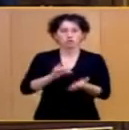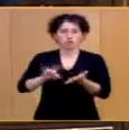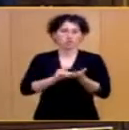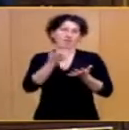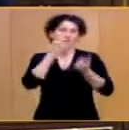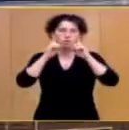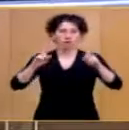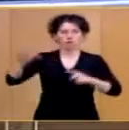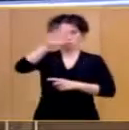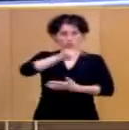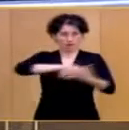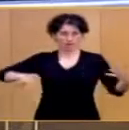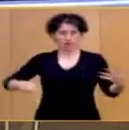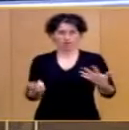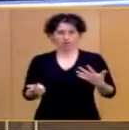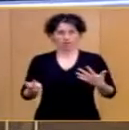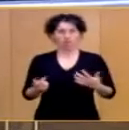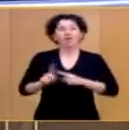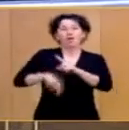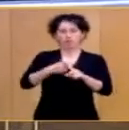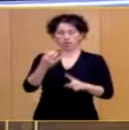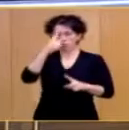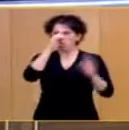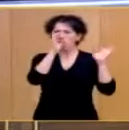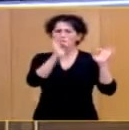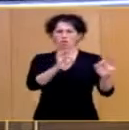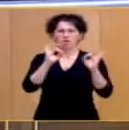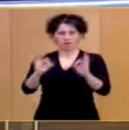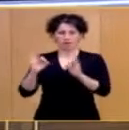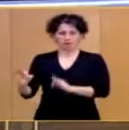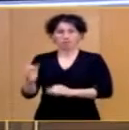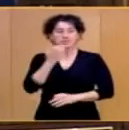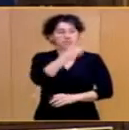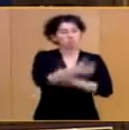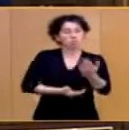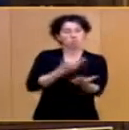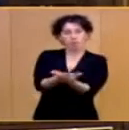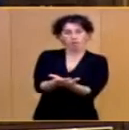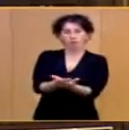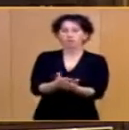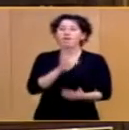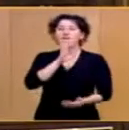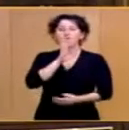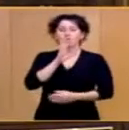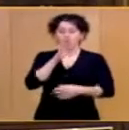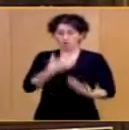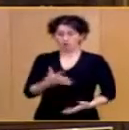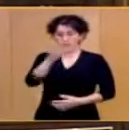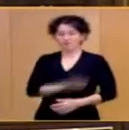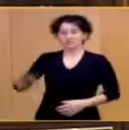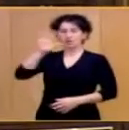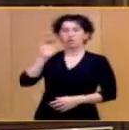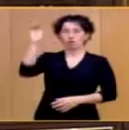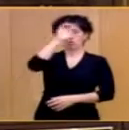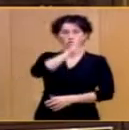Señor presidente, y hay que ser coherentes. Si se apela a la necesidad de pasar de un Estado de las autonomías competitivo